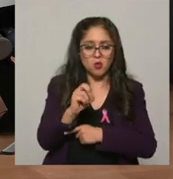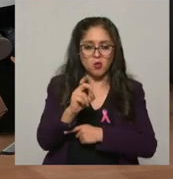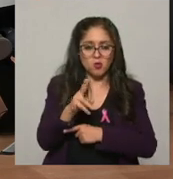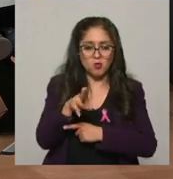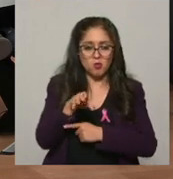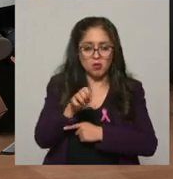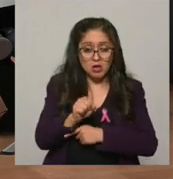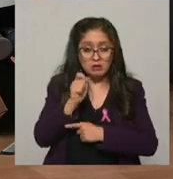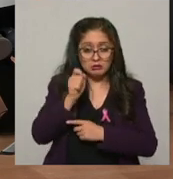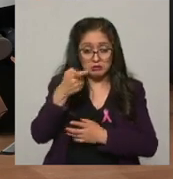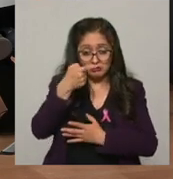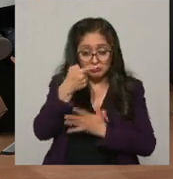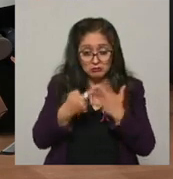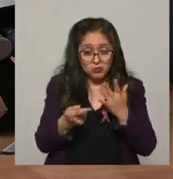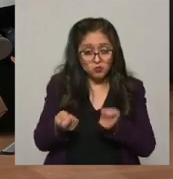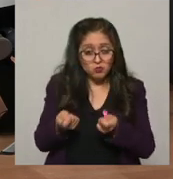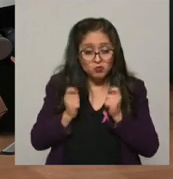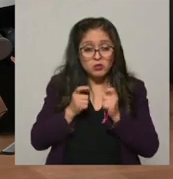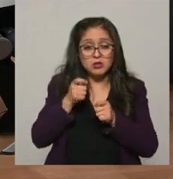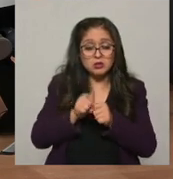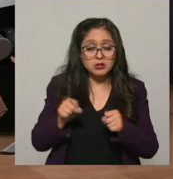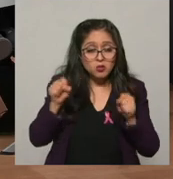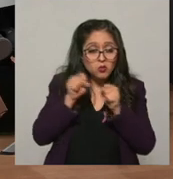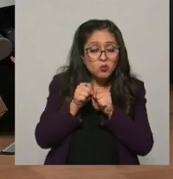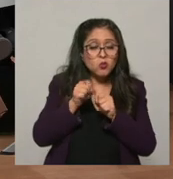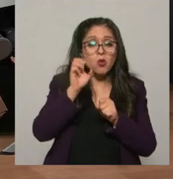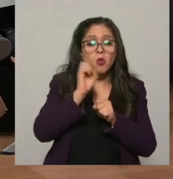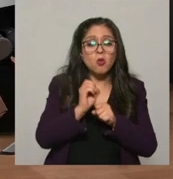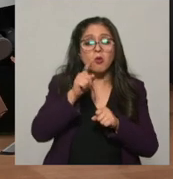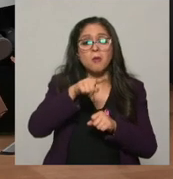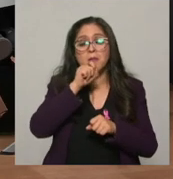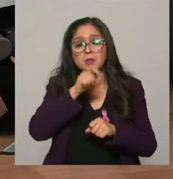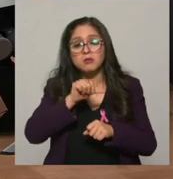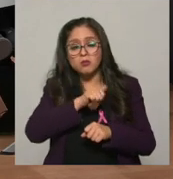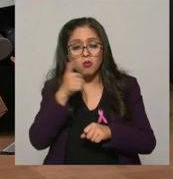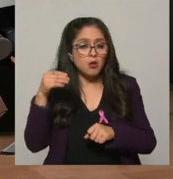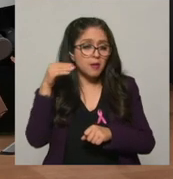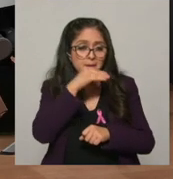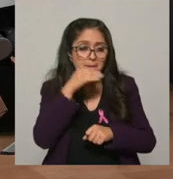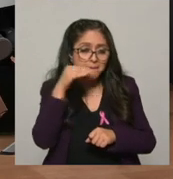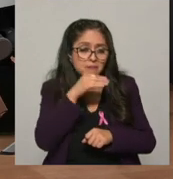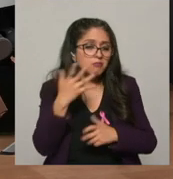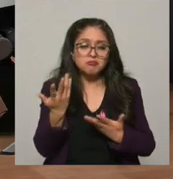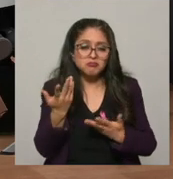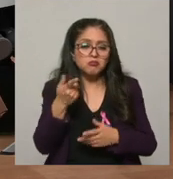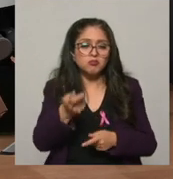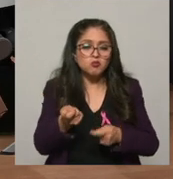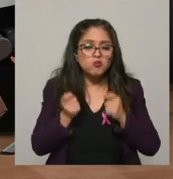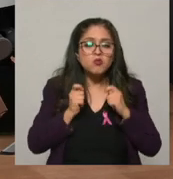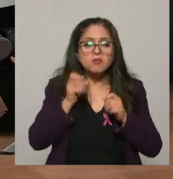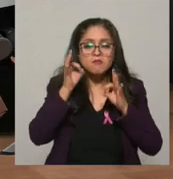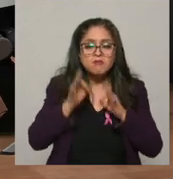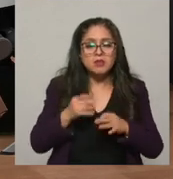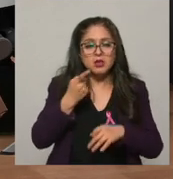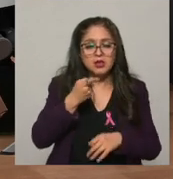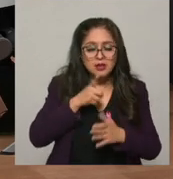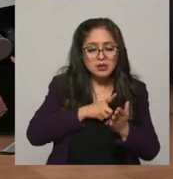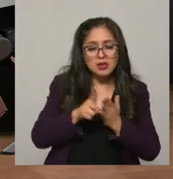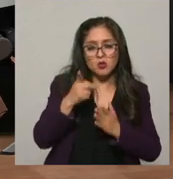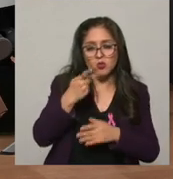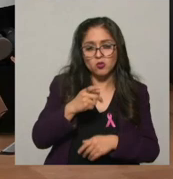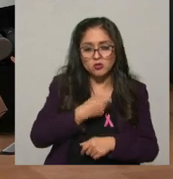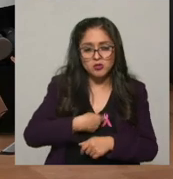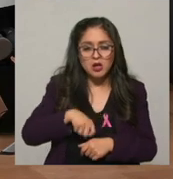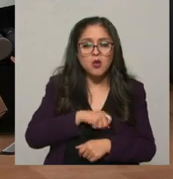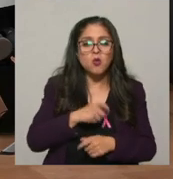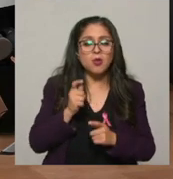la gama que te da el Seguro Popular o la de gratuidad, ¿no? Que son los derechos de la salud. No te los garantizan. Y